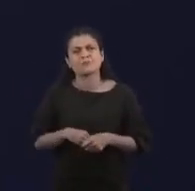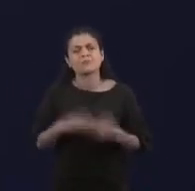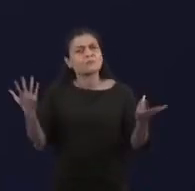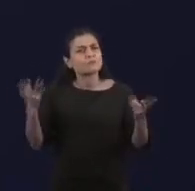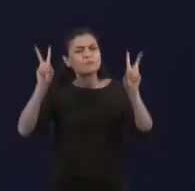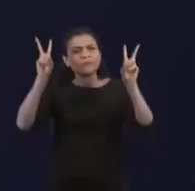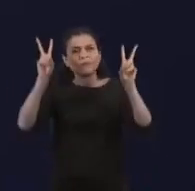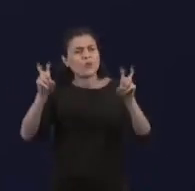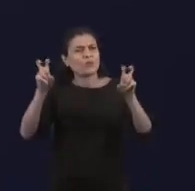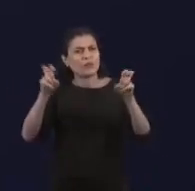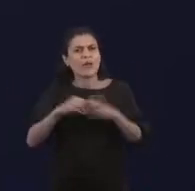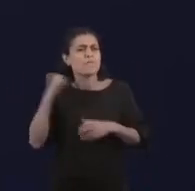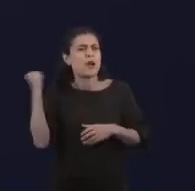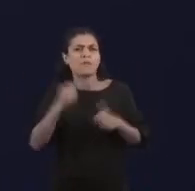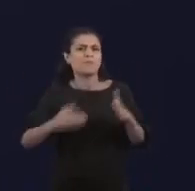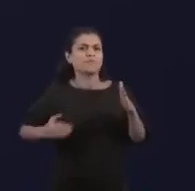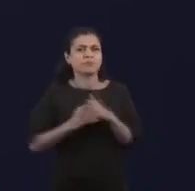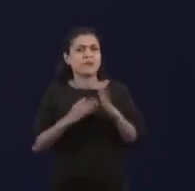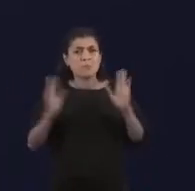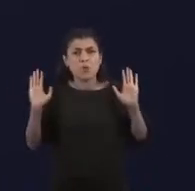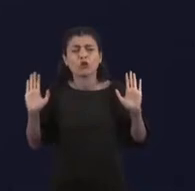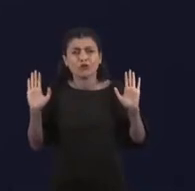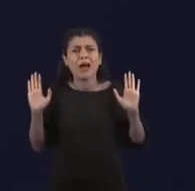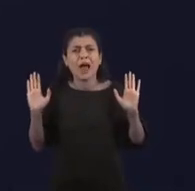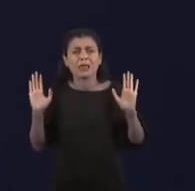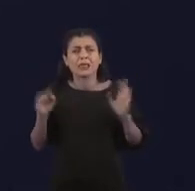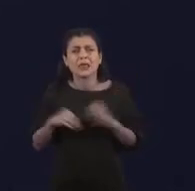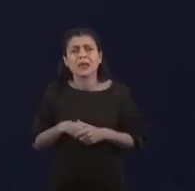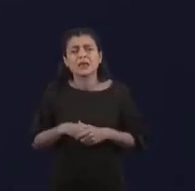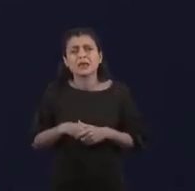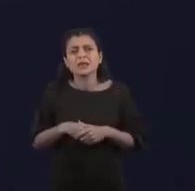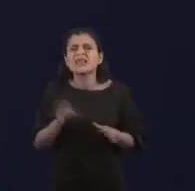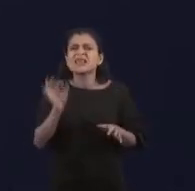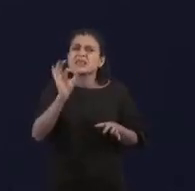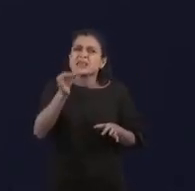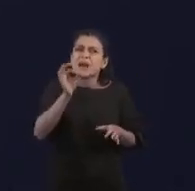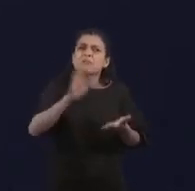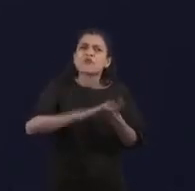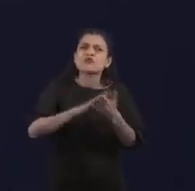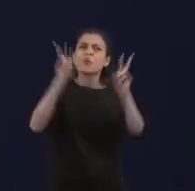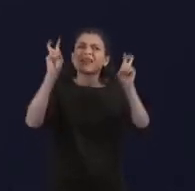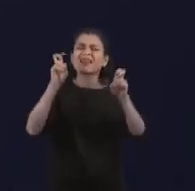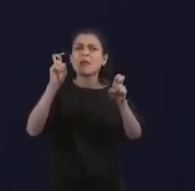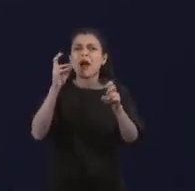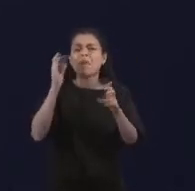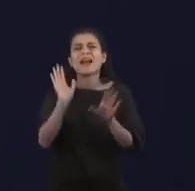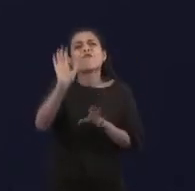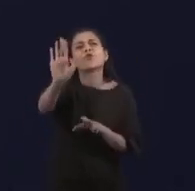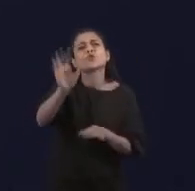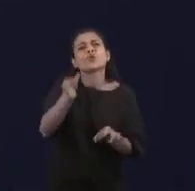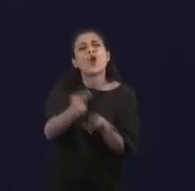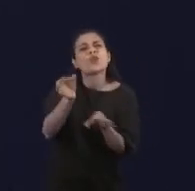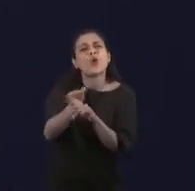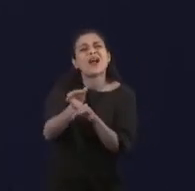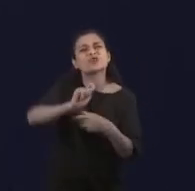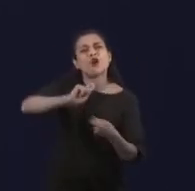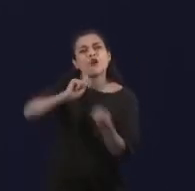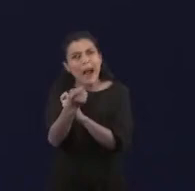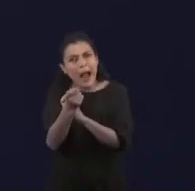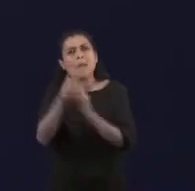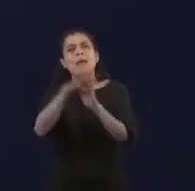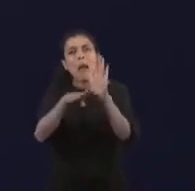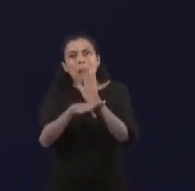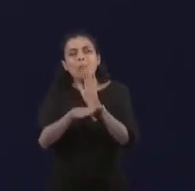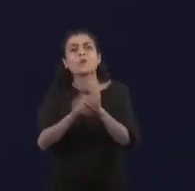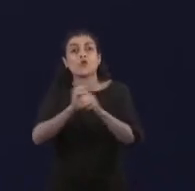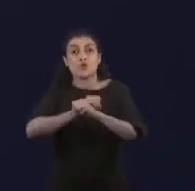tema por demás relevante, porque más allá de las implicancias que va a tener en materia educativa para el futuro de los argentinos, es un